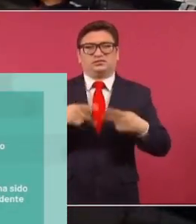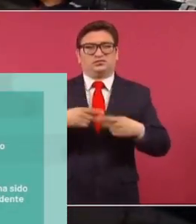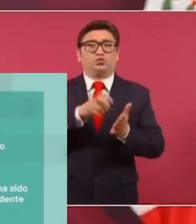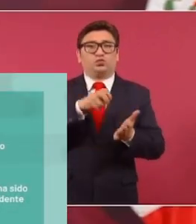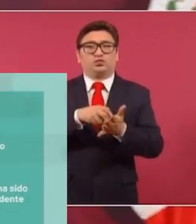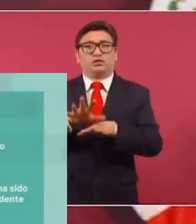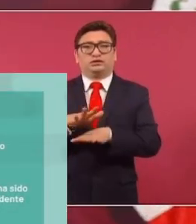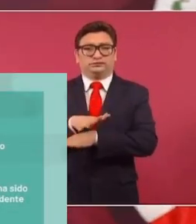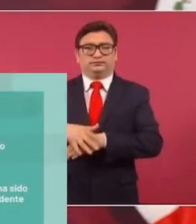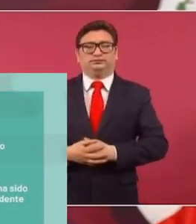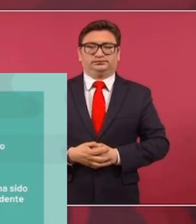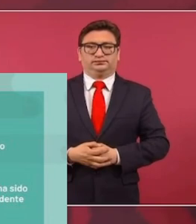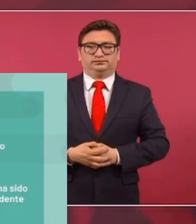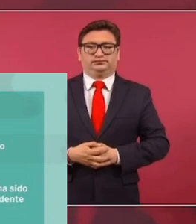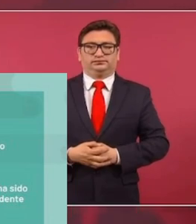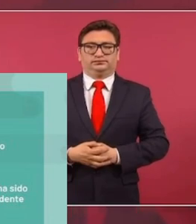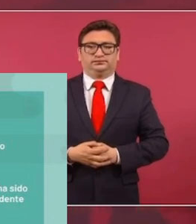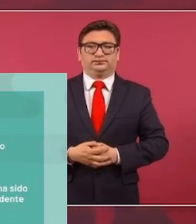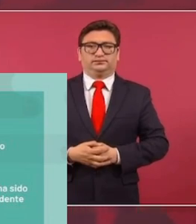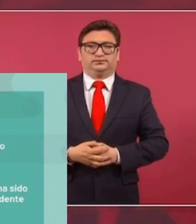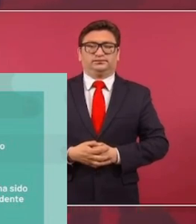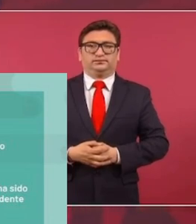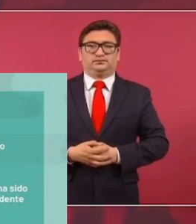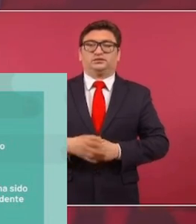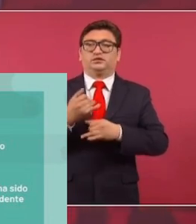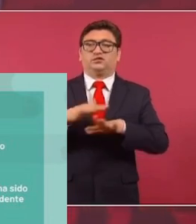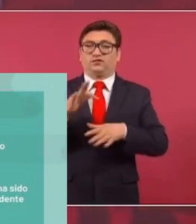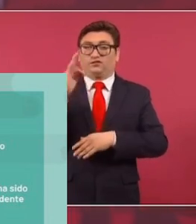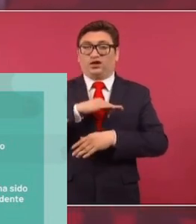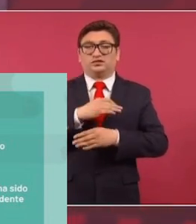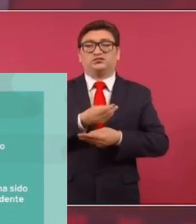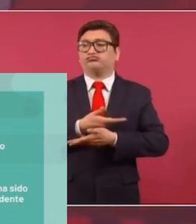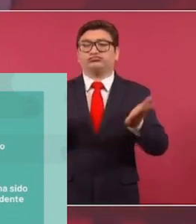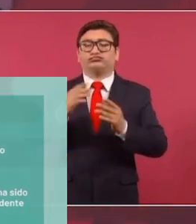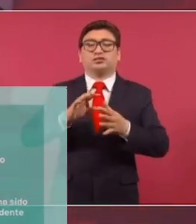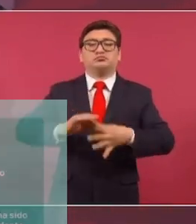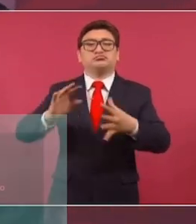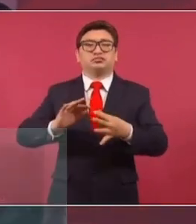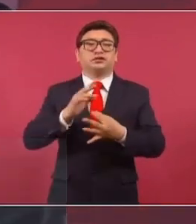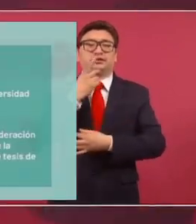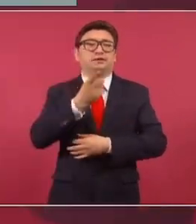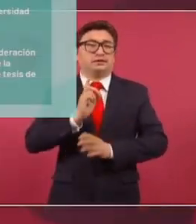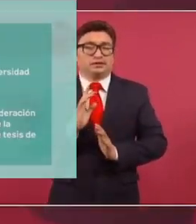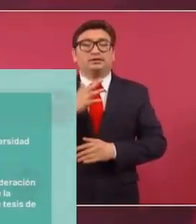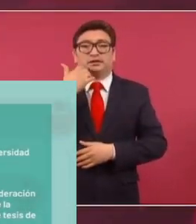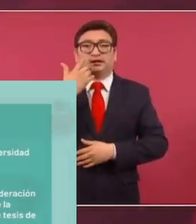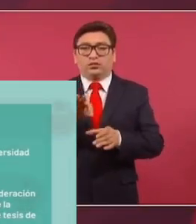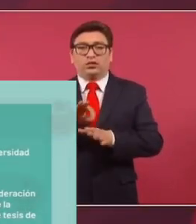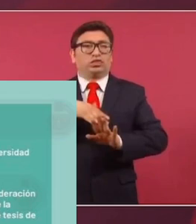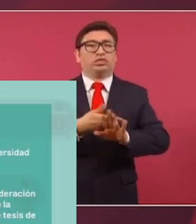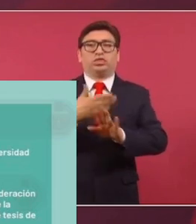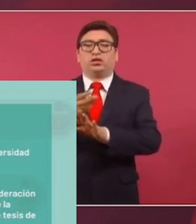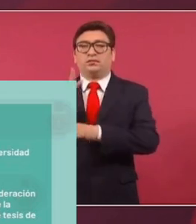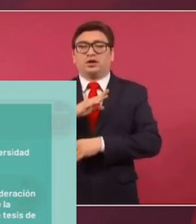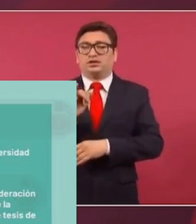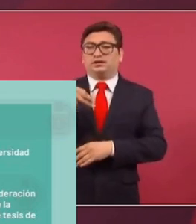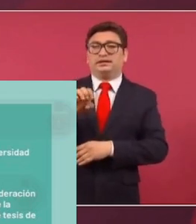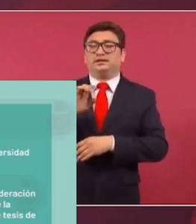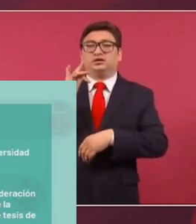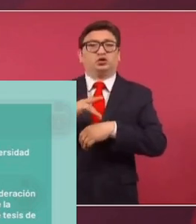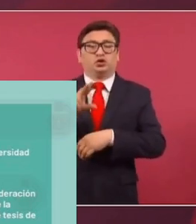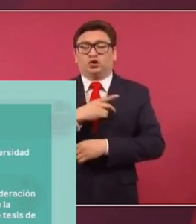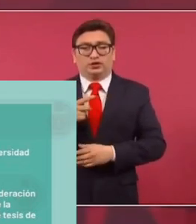las reformas. Se les dio información falsa de que se quería afectar la democracia, que el INE no se